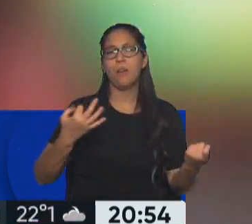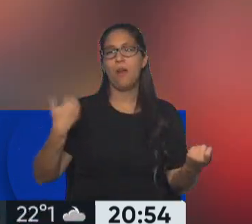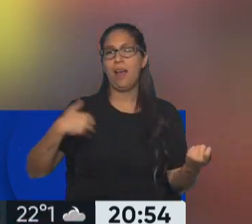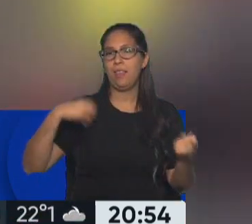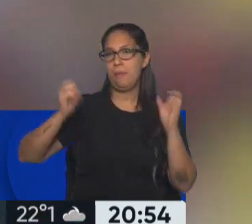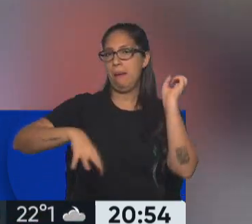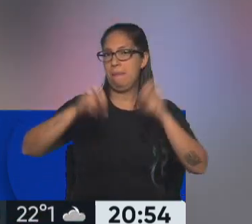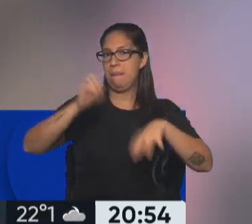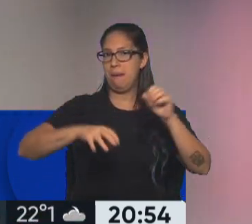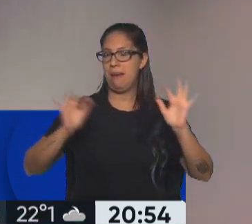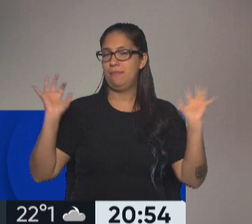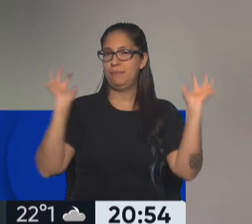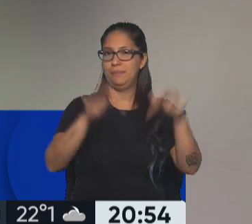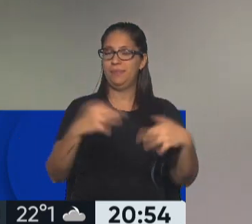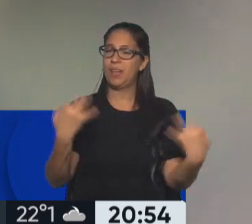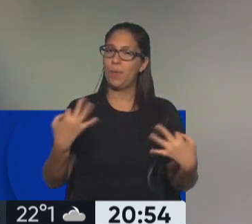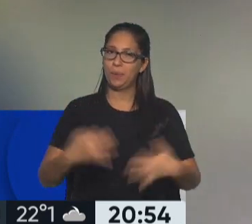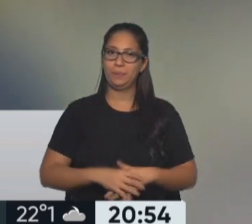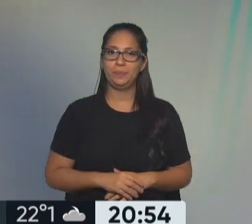perdido también va a estar por ahí.